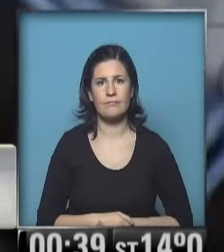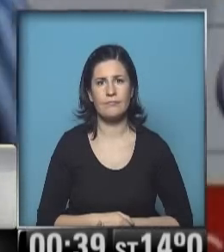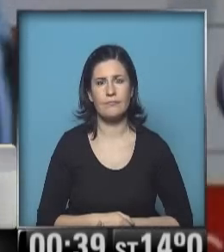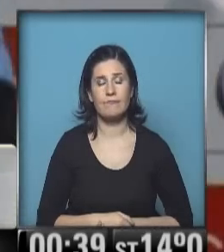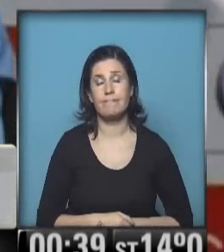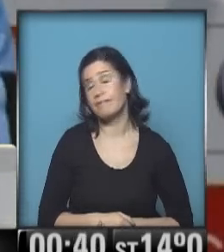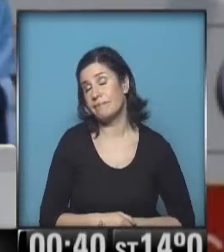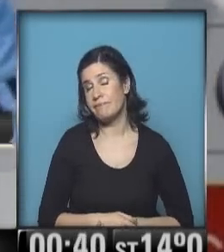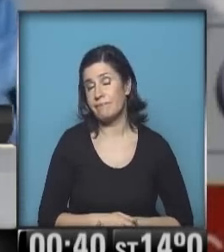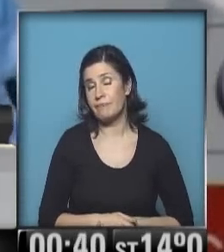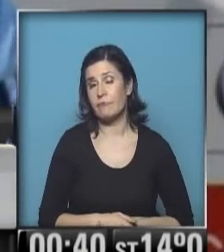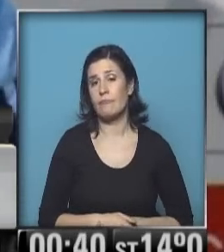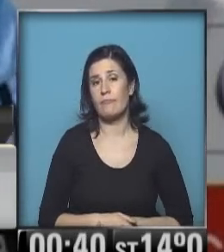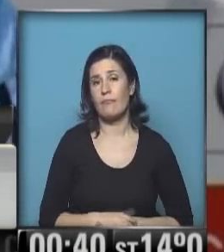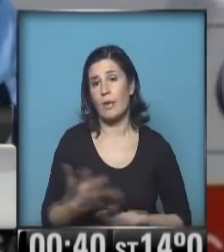Bueno, en realidad